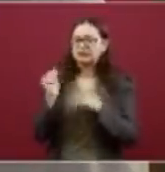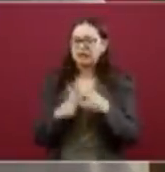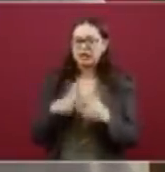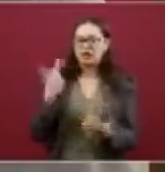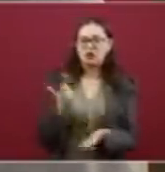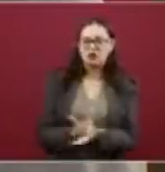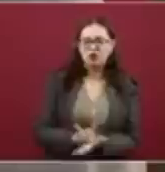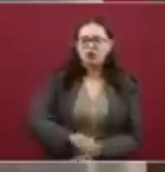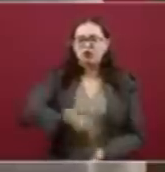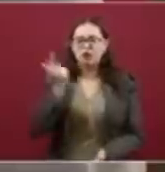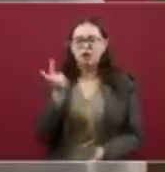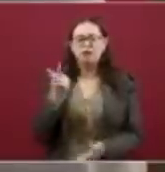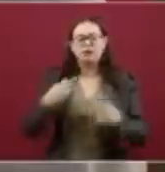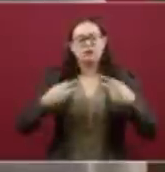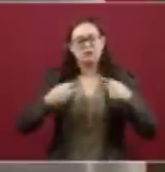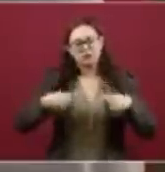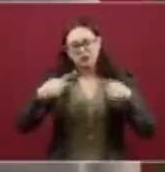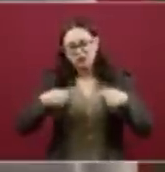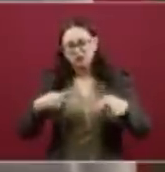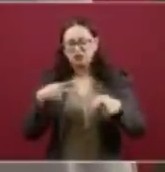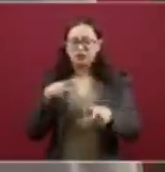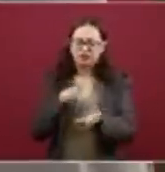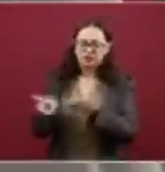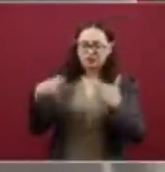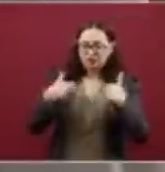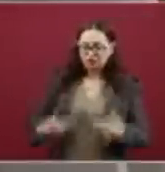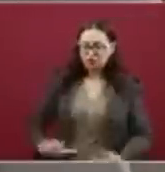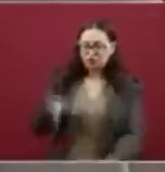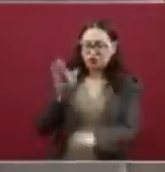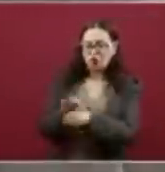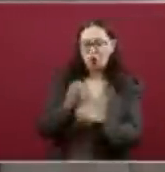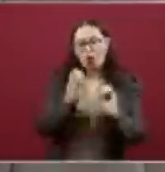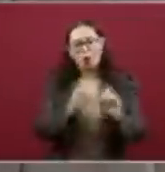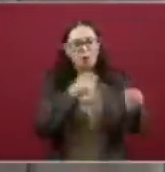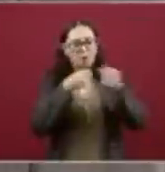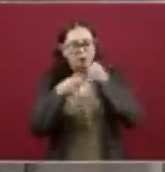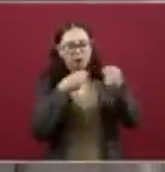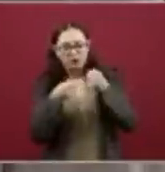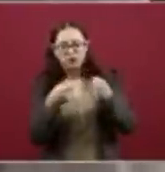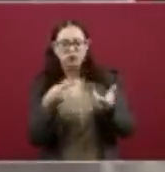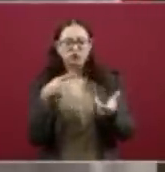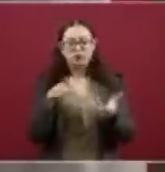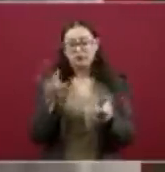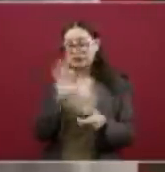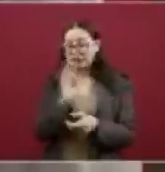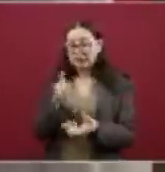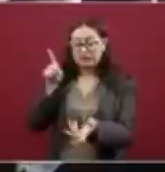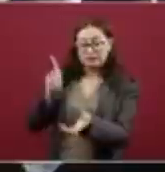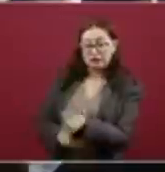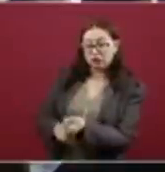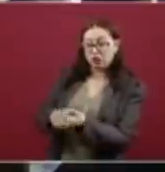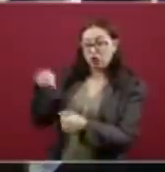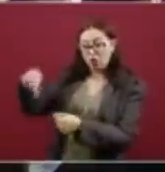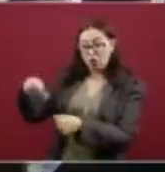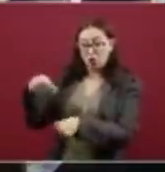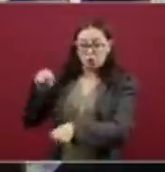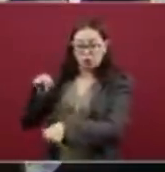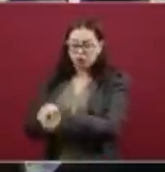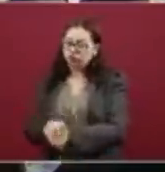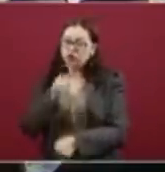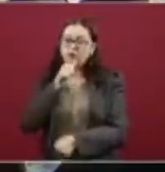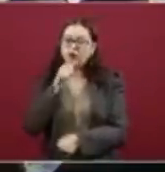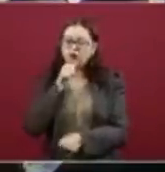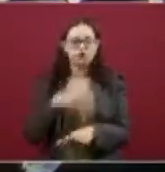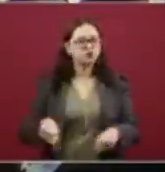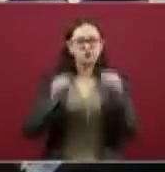a cualquier periodista o defensor de derechos humanos sin necesidad de que forme parte del mecanismo de protección. También hay que evitar